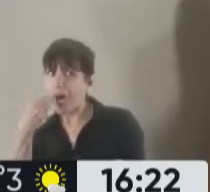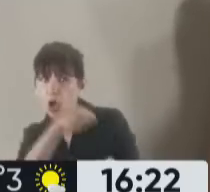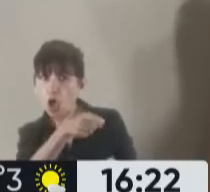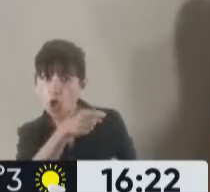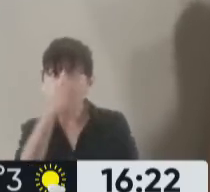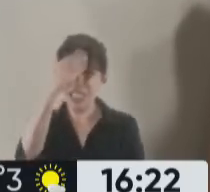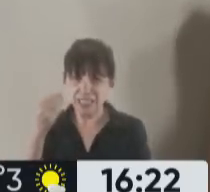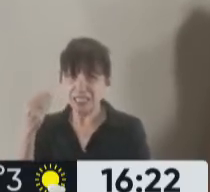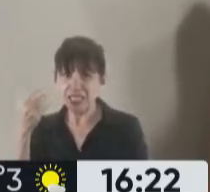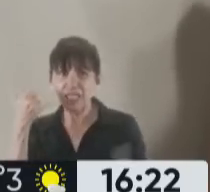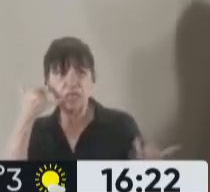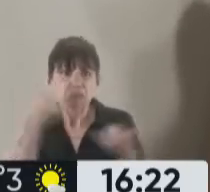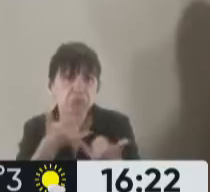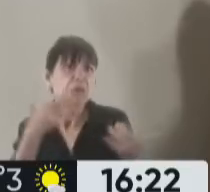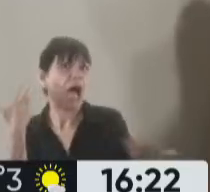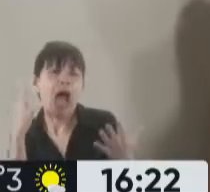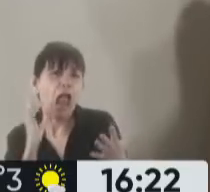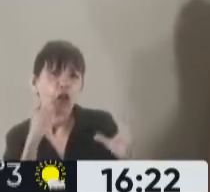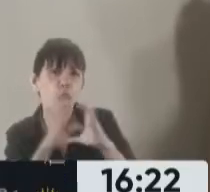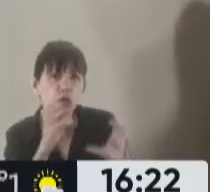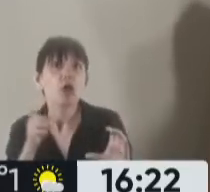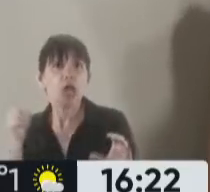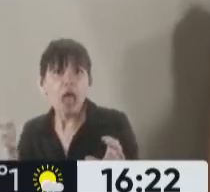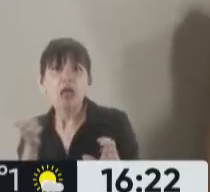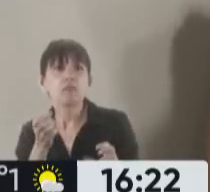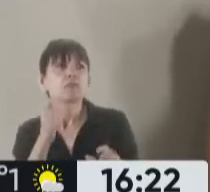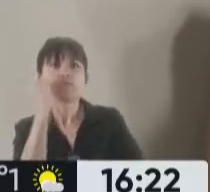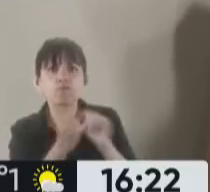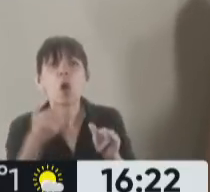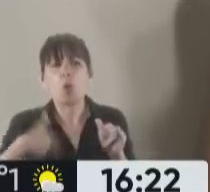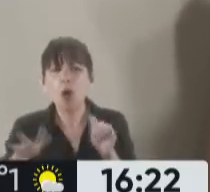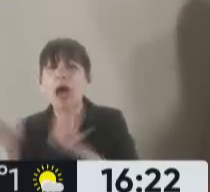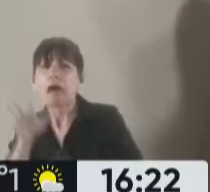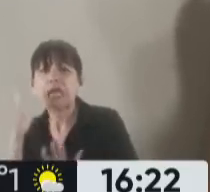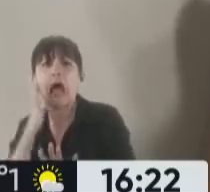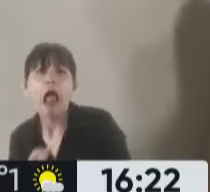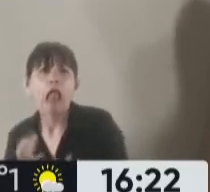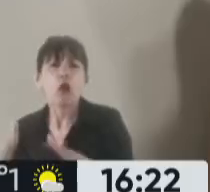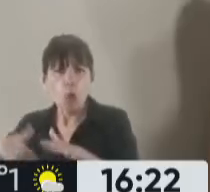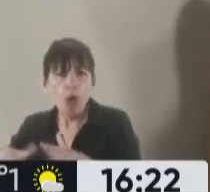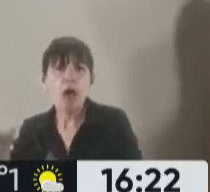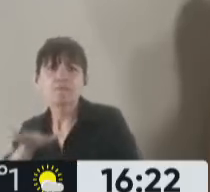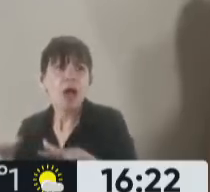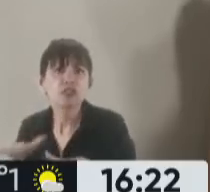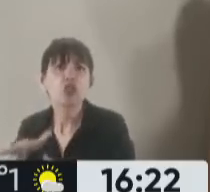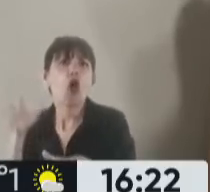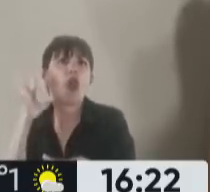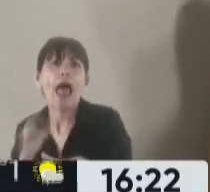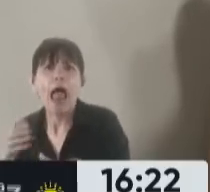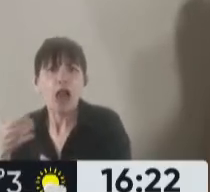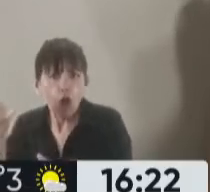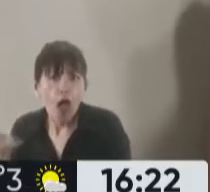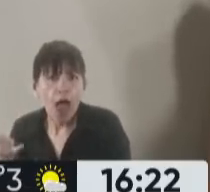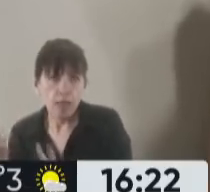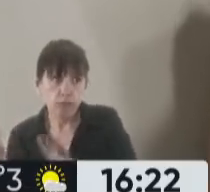si le expresó que va a hacer algo como presidente de la Nación o como presidente del PJ, si tiene prevista alguna acción con